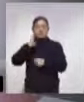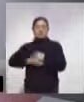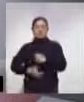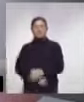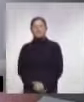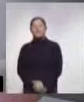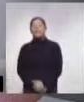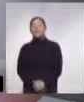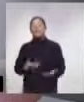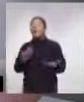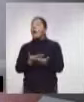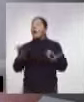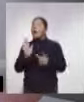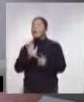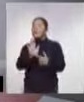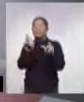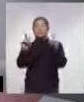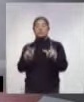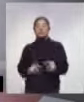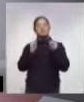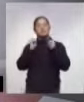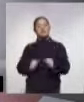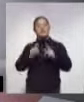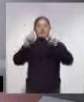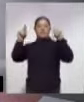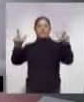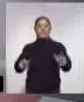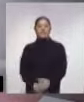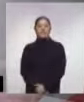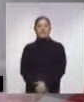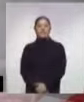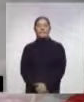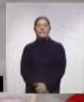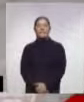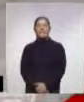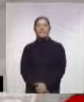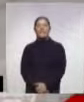Y ahora le presento las breves de la seguridad en Tlaxcala.